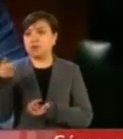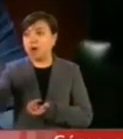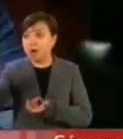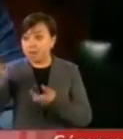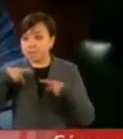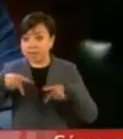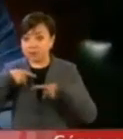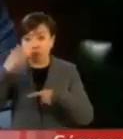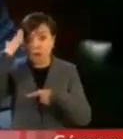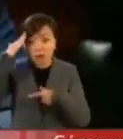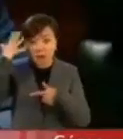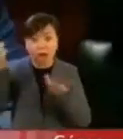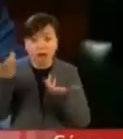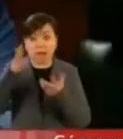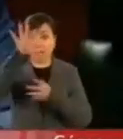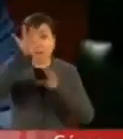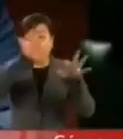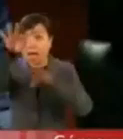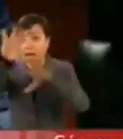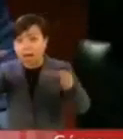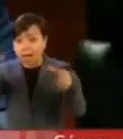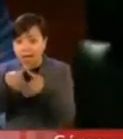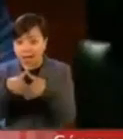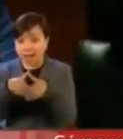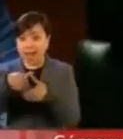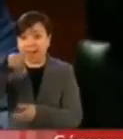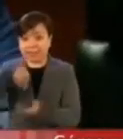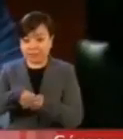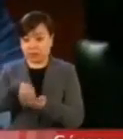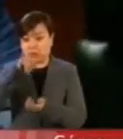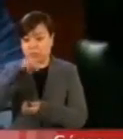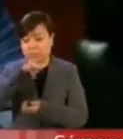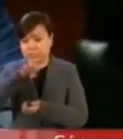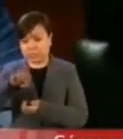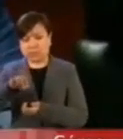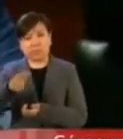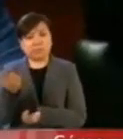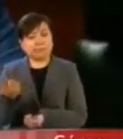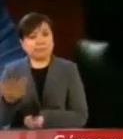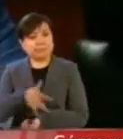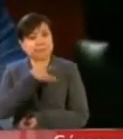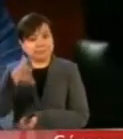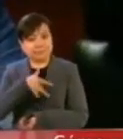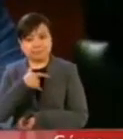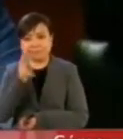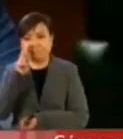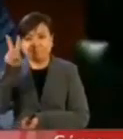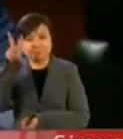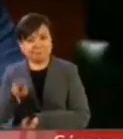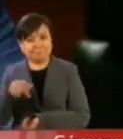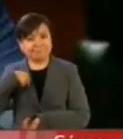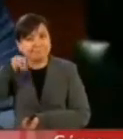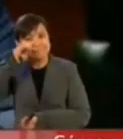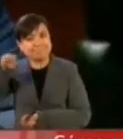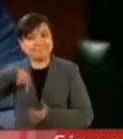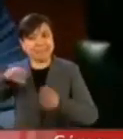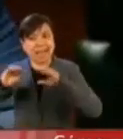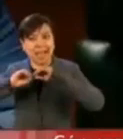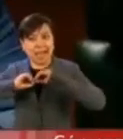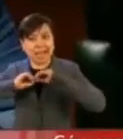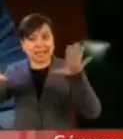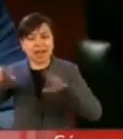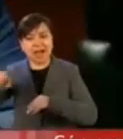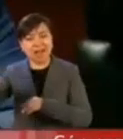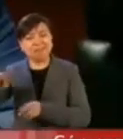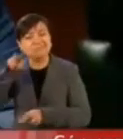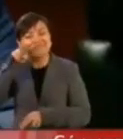sociedad civil sobre la independencia del Instituto Nacional Electoral, es muy clara la falta